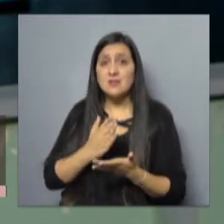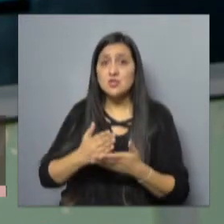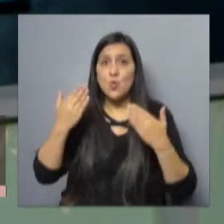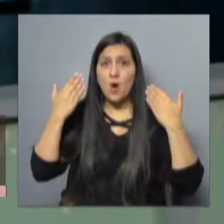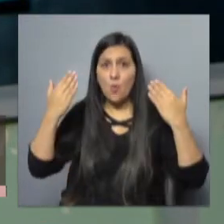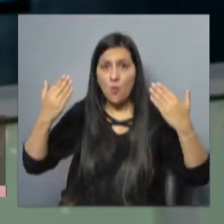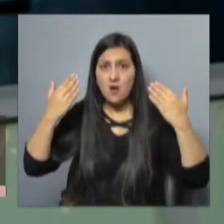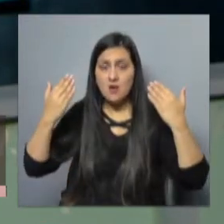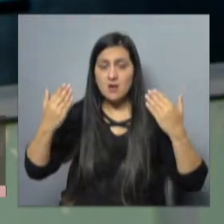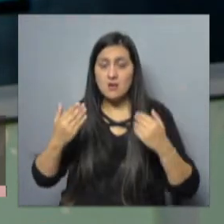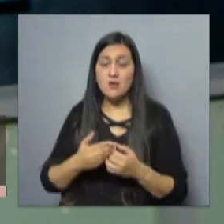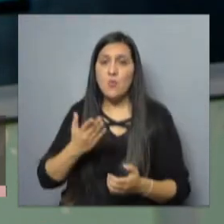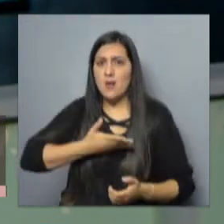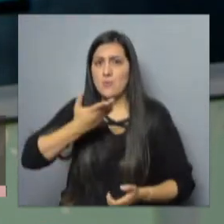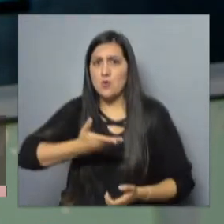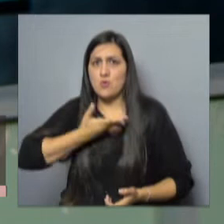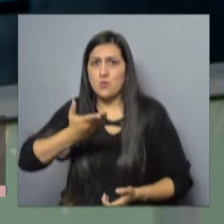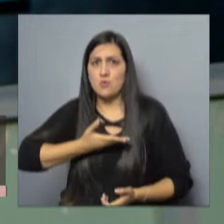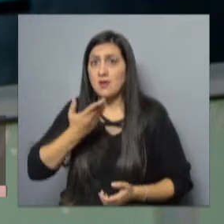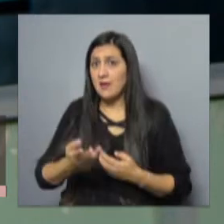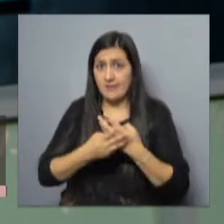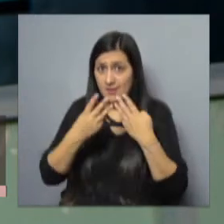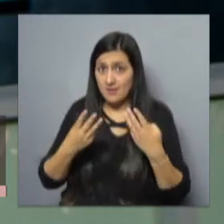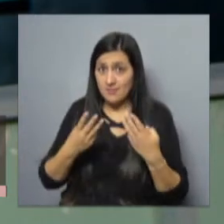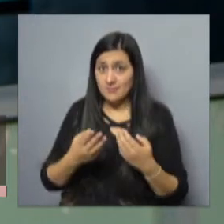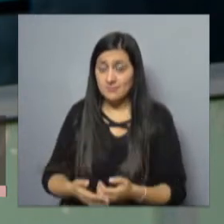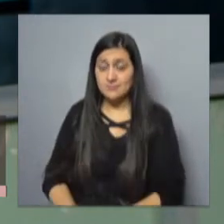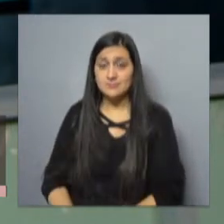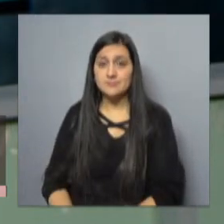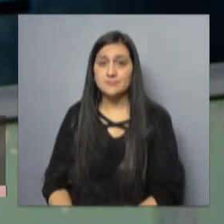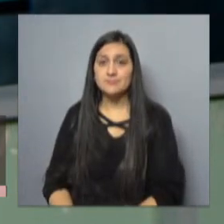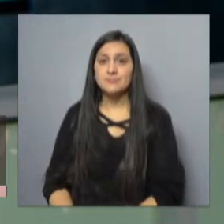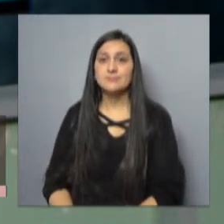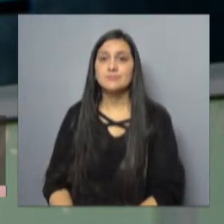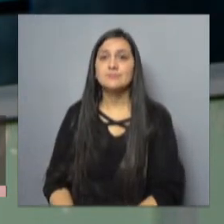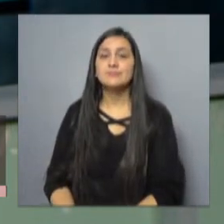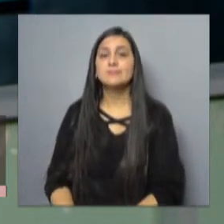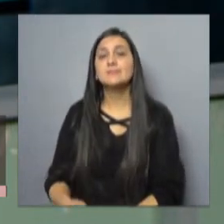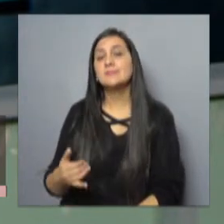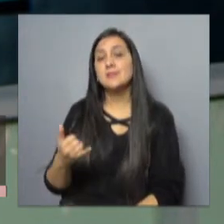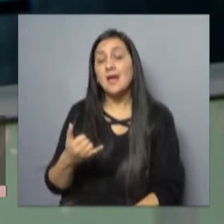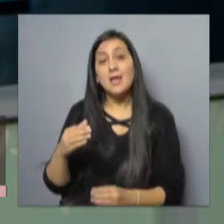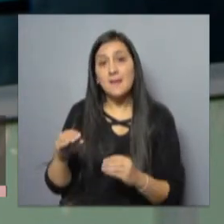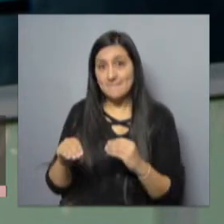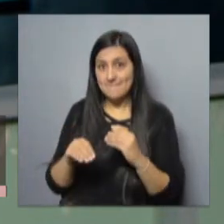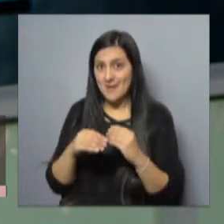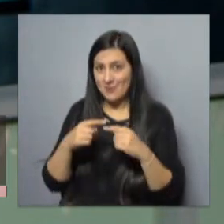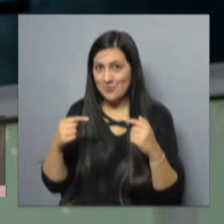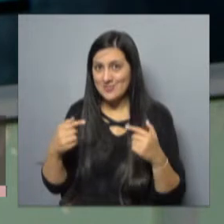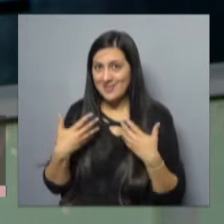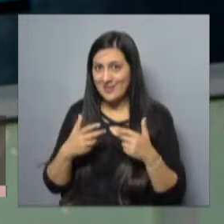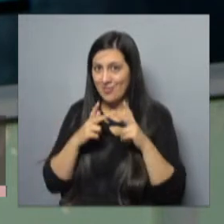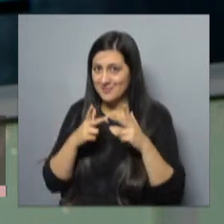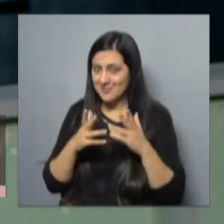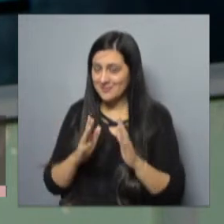y de la protesta de los reclamos en general ahí hay algo más que quiero decir respecto de